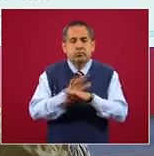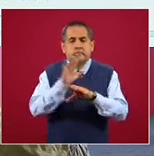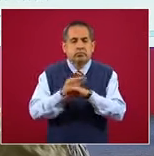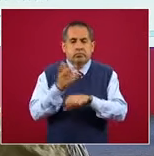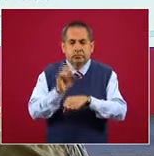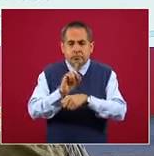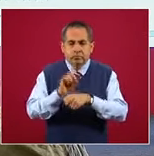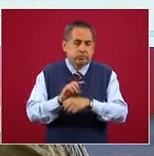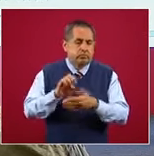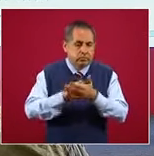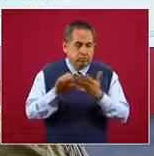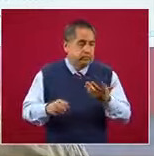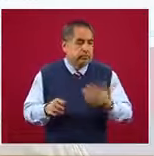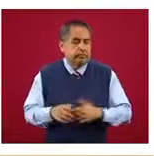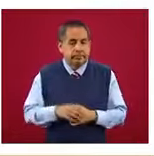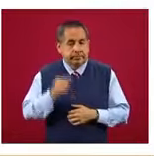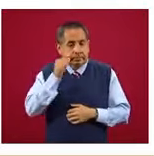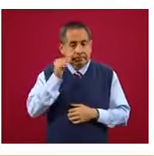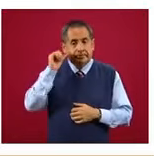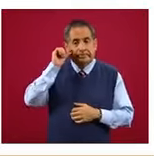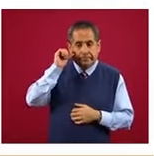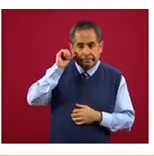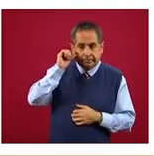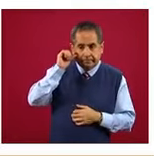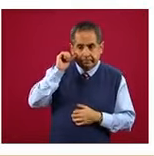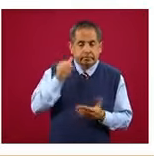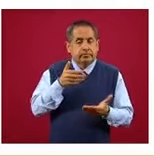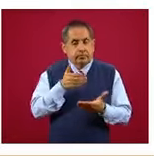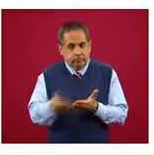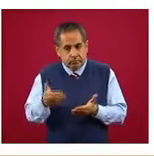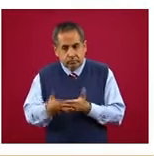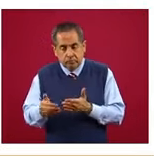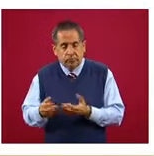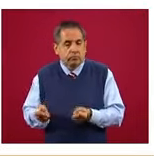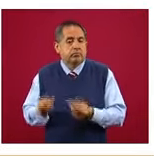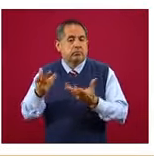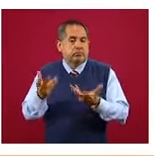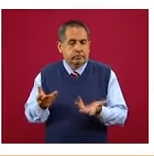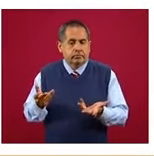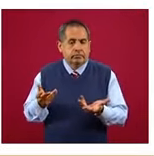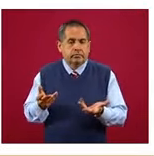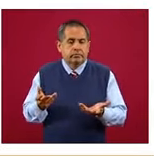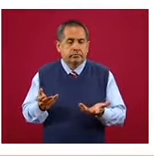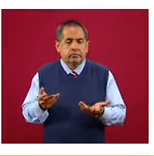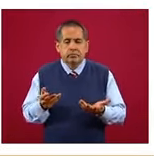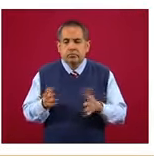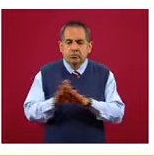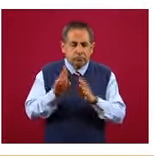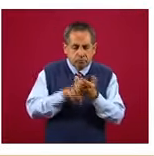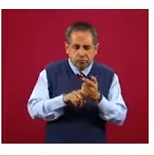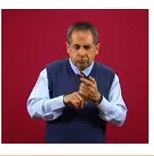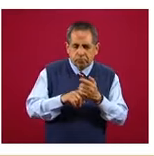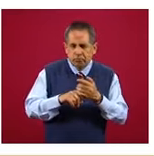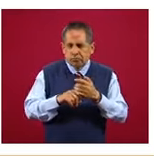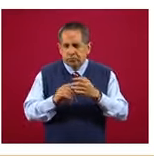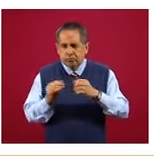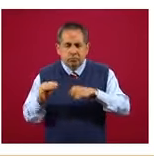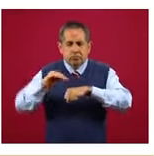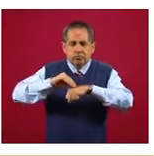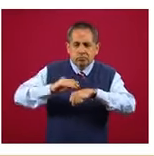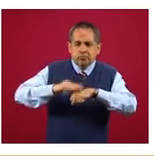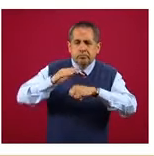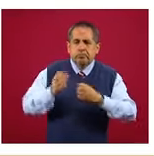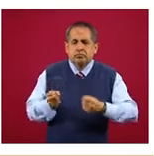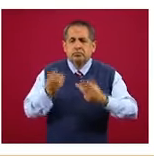decir, los casos que tenía el día de ayer a los que tengo el día de hoy, ¿sí? ¿Cuál fue el incremento?